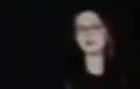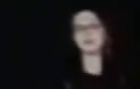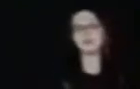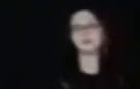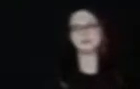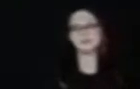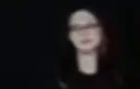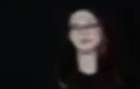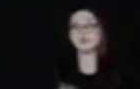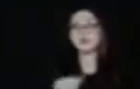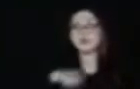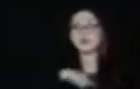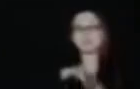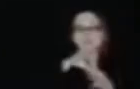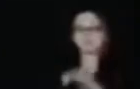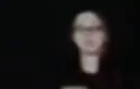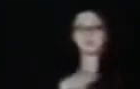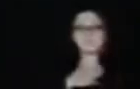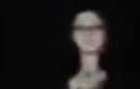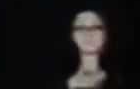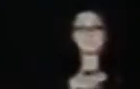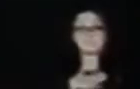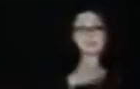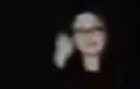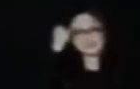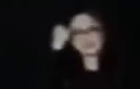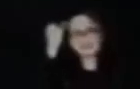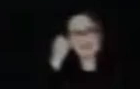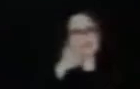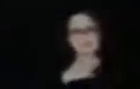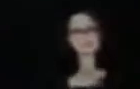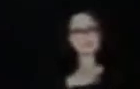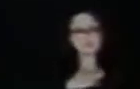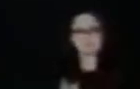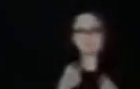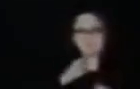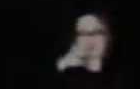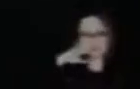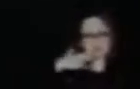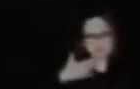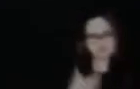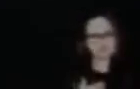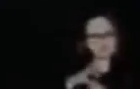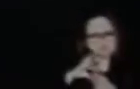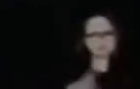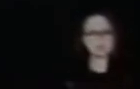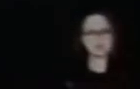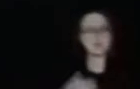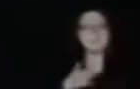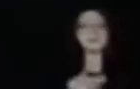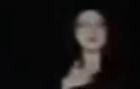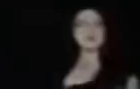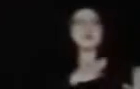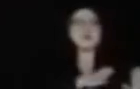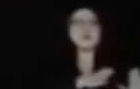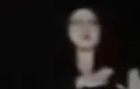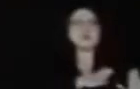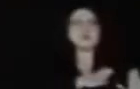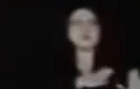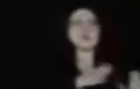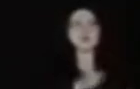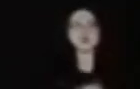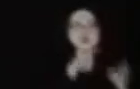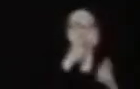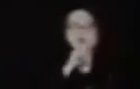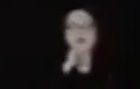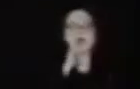Con apego a mis convicciones y en uso de mis facultades, me comprometo a no robar y